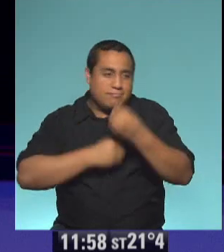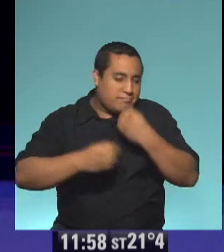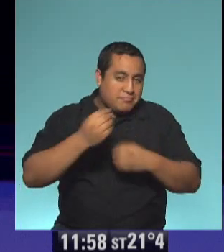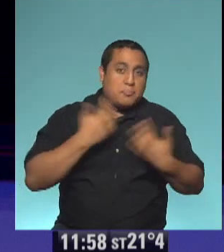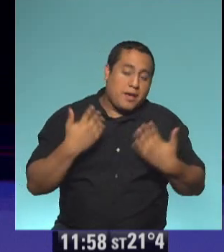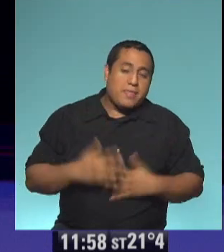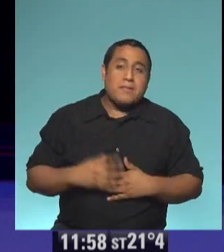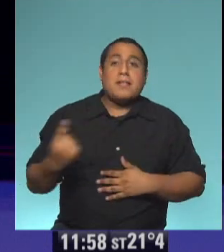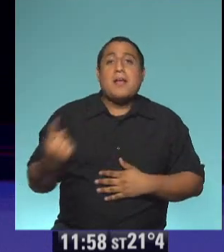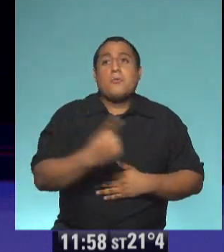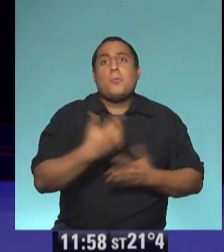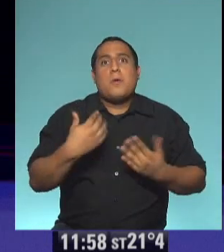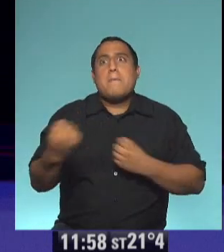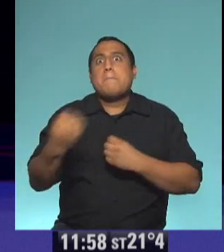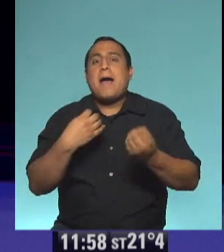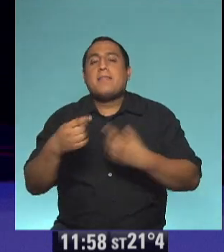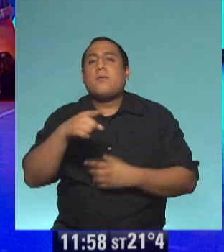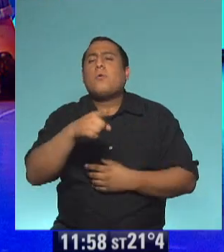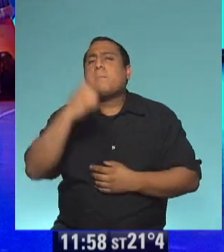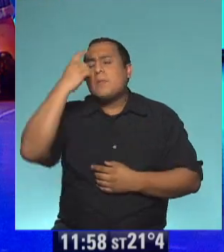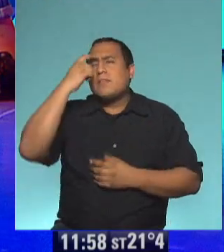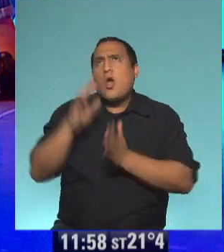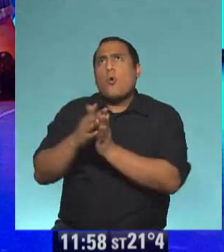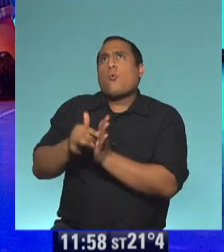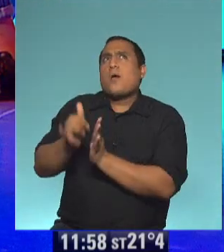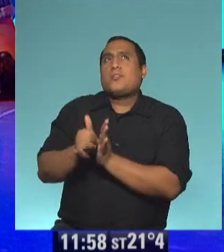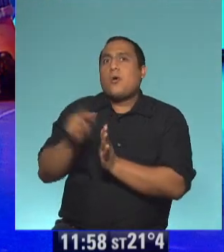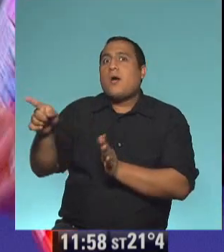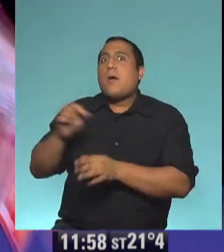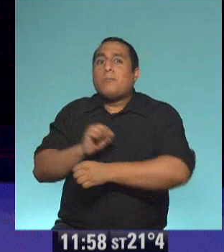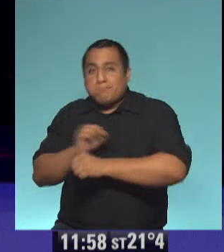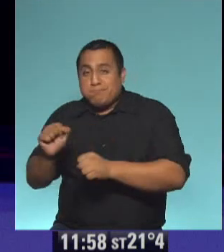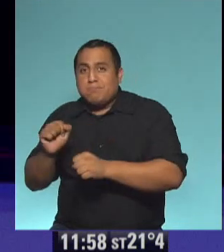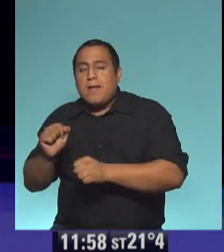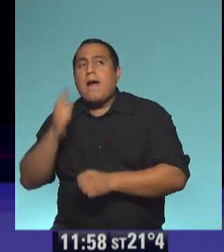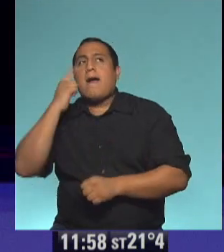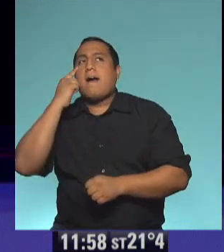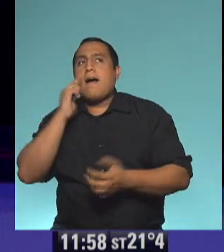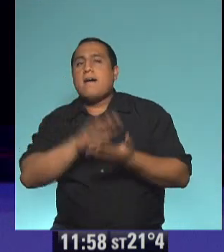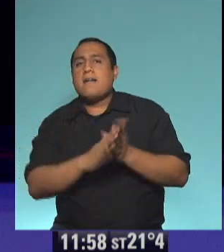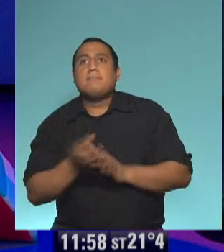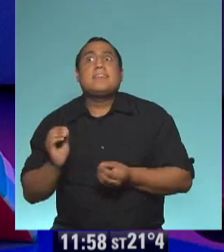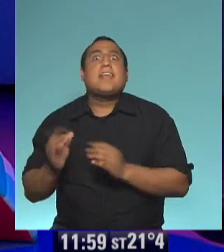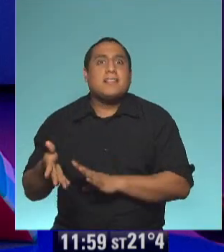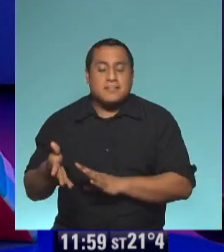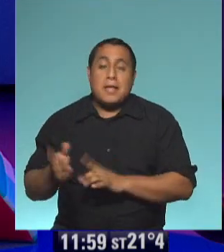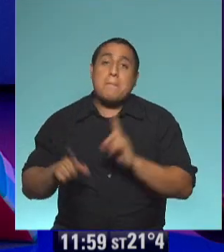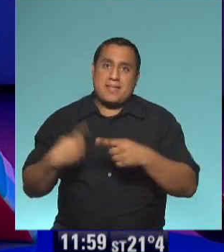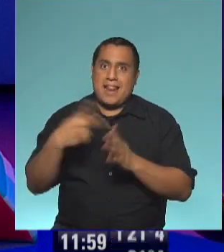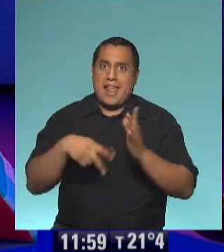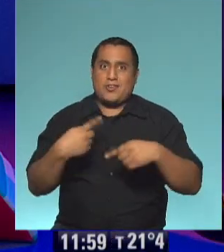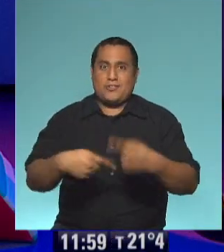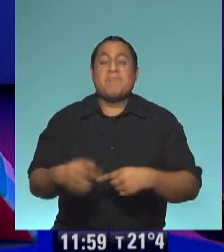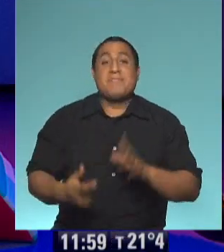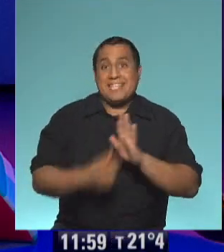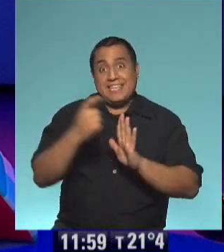ustedes también puede mandarnos qué se imagina que va a ser la venganza de la gorda para que lo sigamos leyendo eso. Mañana. Muy buena idea, señor Julia. A través